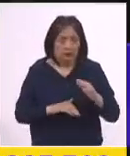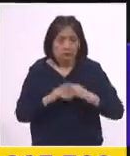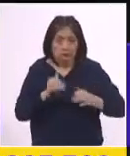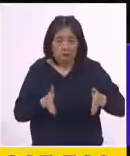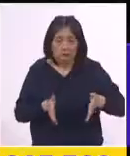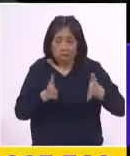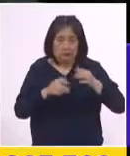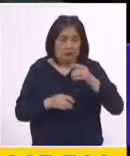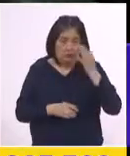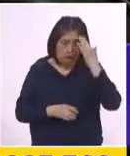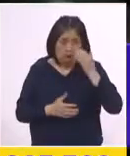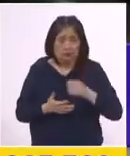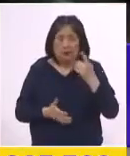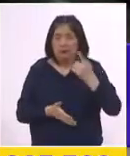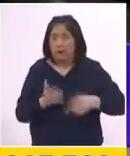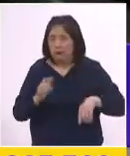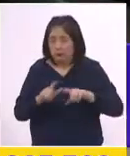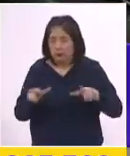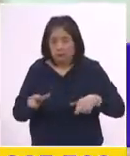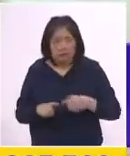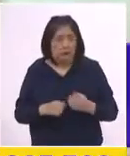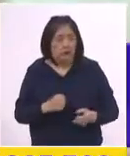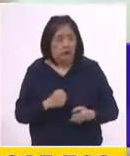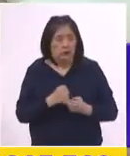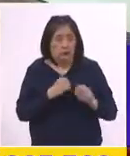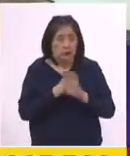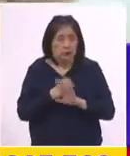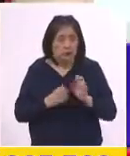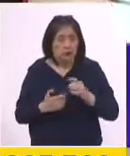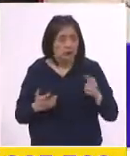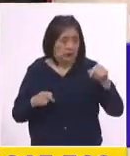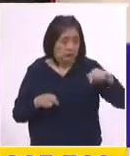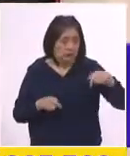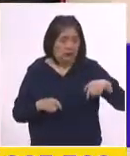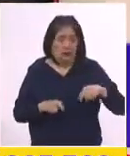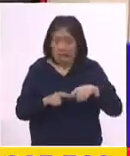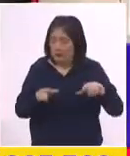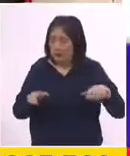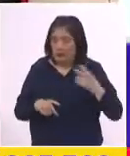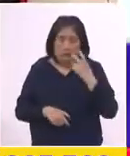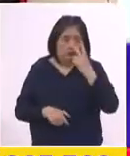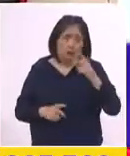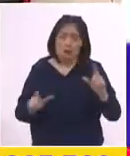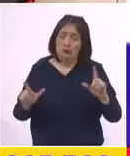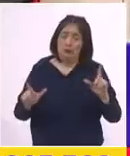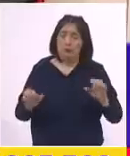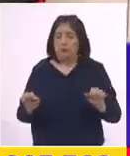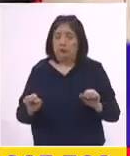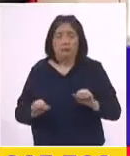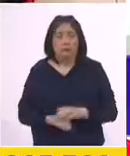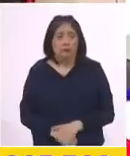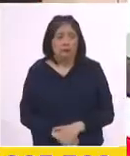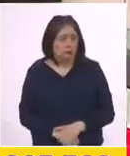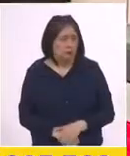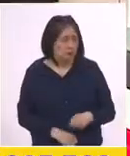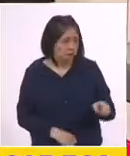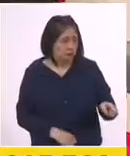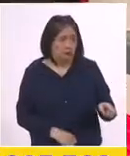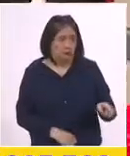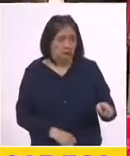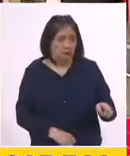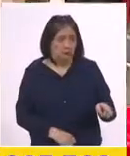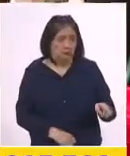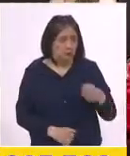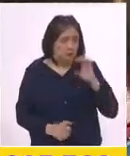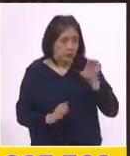para identificar qué lugares son seguros. Una zona segura aquí en la sala. Yo estoy viendo televisión, ocurre un sismo. Ok, puede ser el mueble. Puede